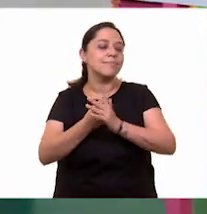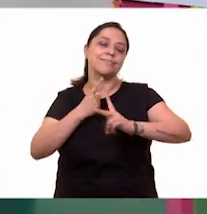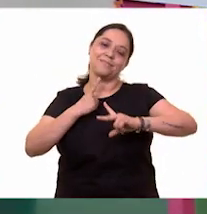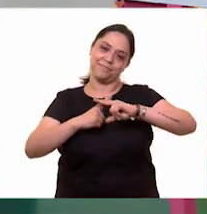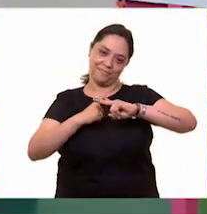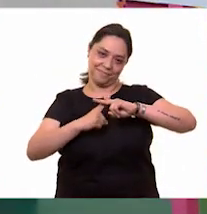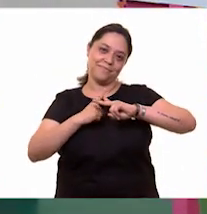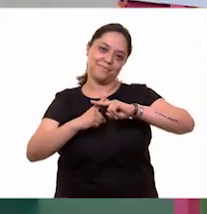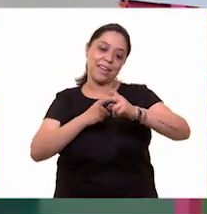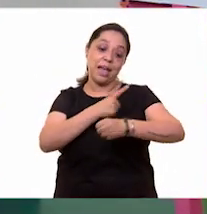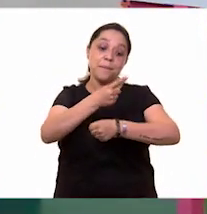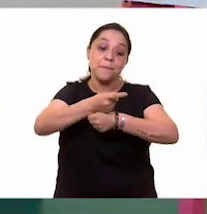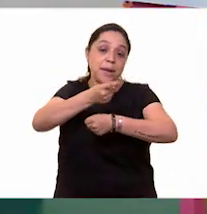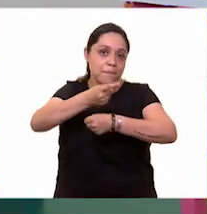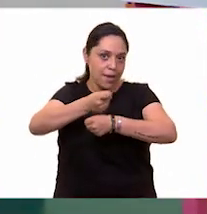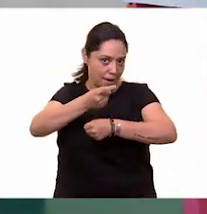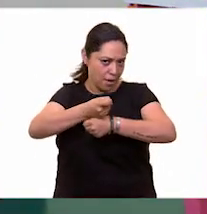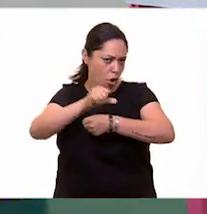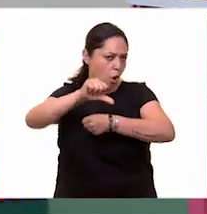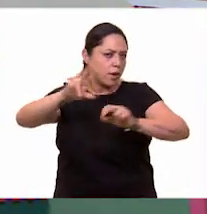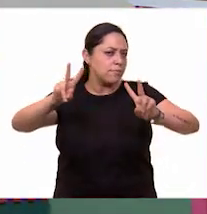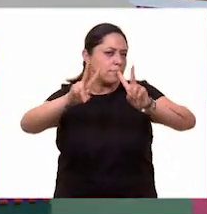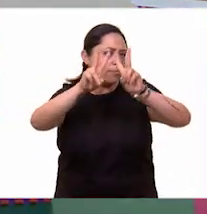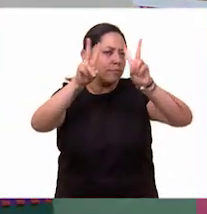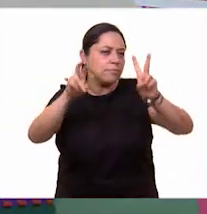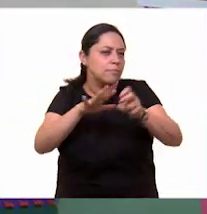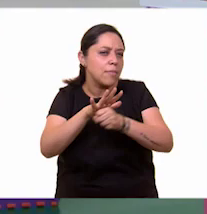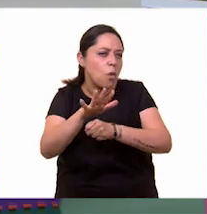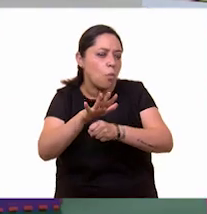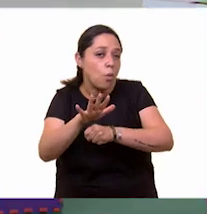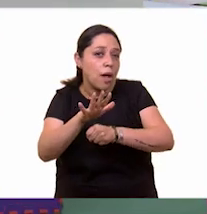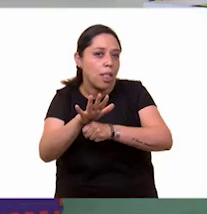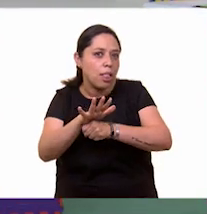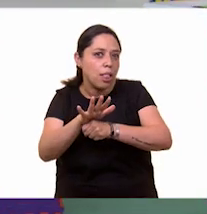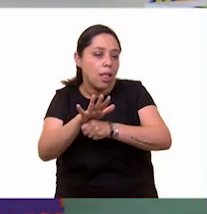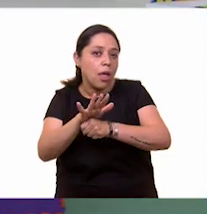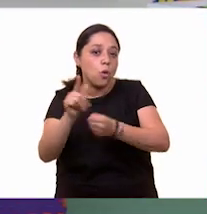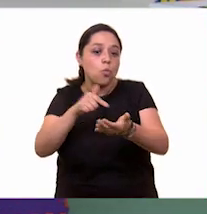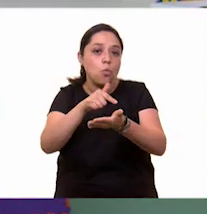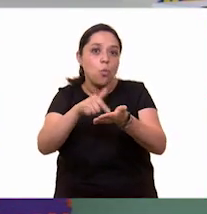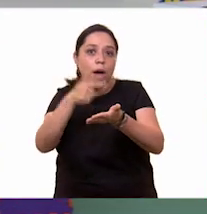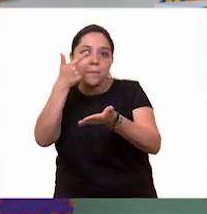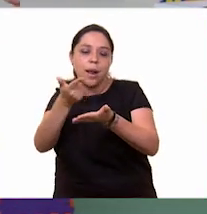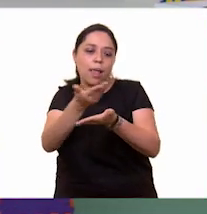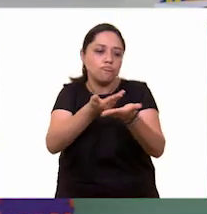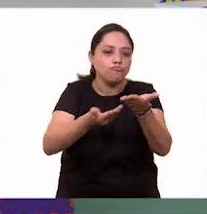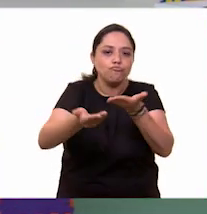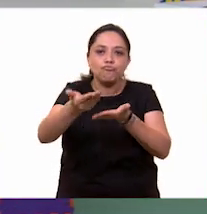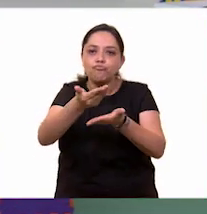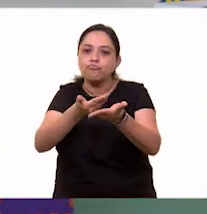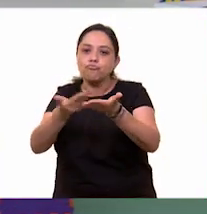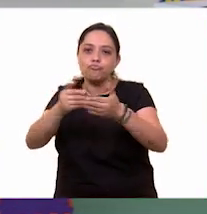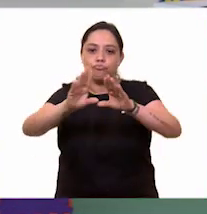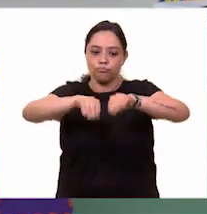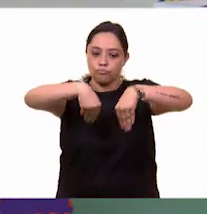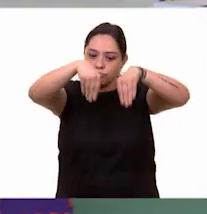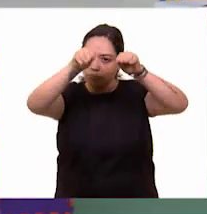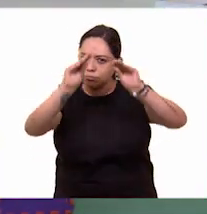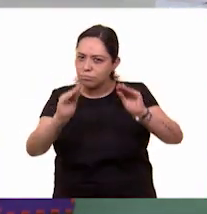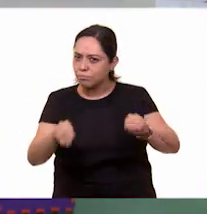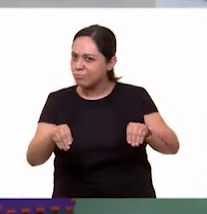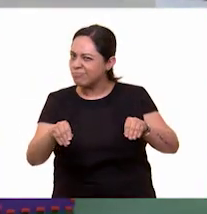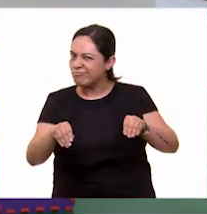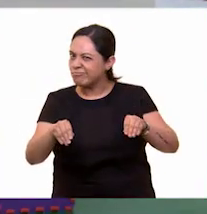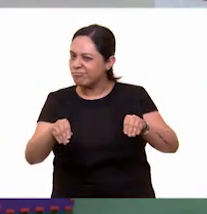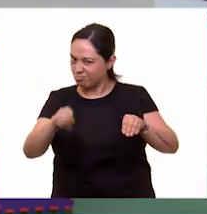matemáticas para primer grado y el tema es la cooperativa de manteles. ¿Quieren saber de qué se